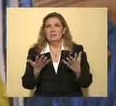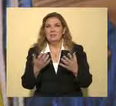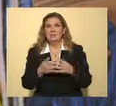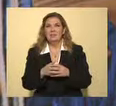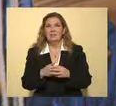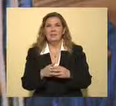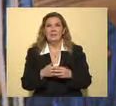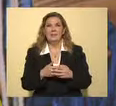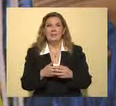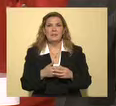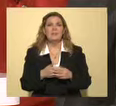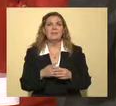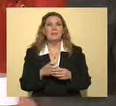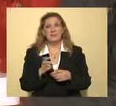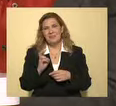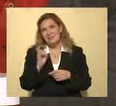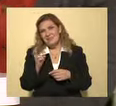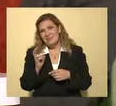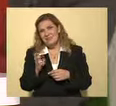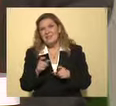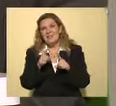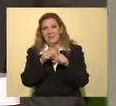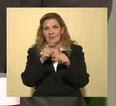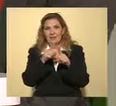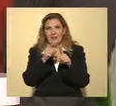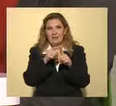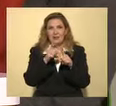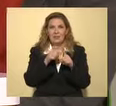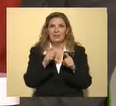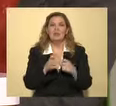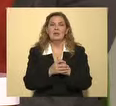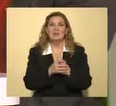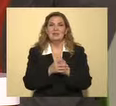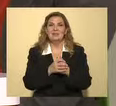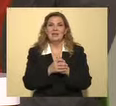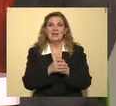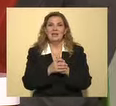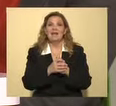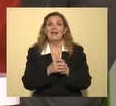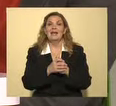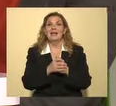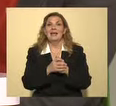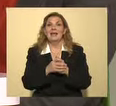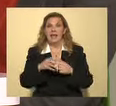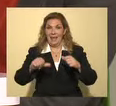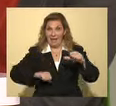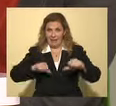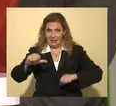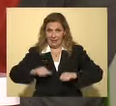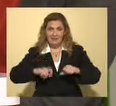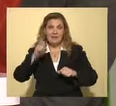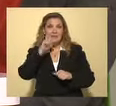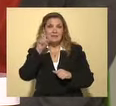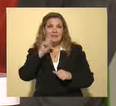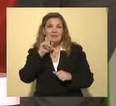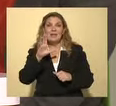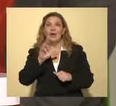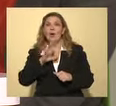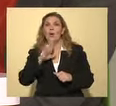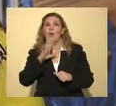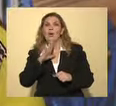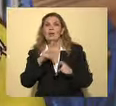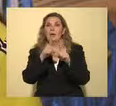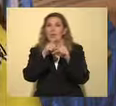¿no? Exactamente. Lo que se platican. Exactamente, en las exactamente. Mujeres, ¿no? Entonces, en la actividad sexual, cuando metemos broma,